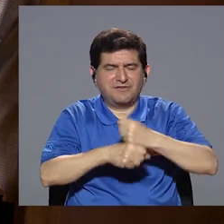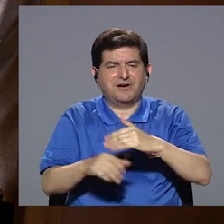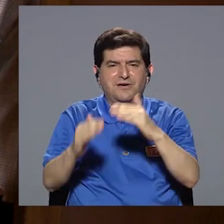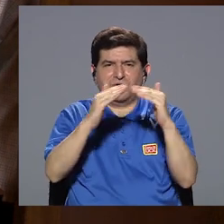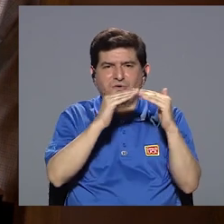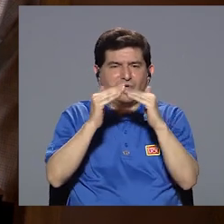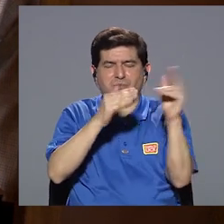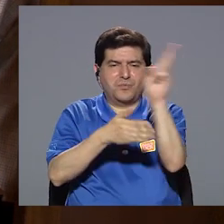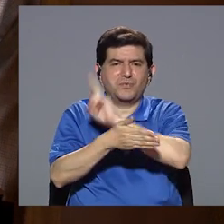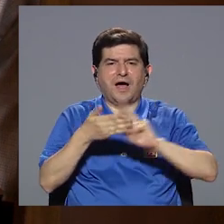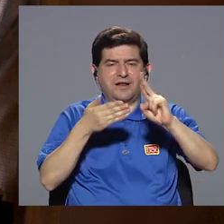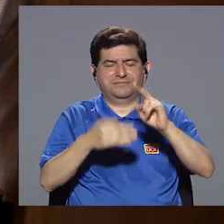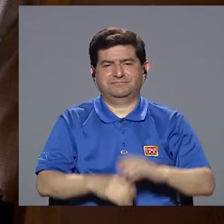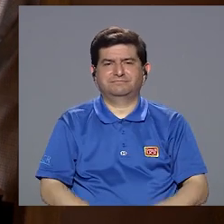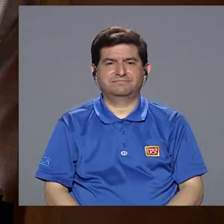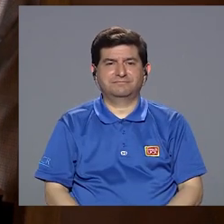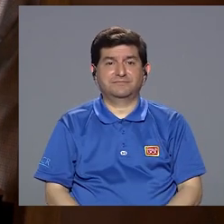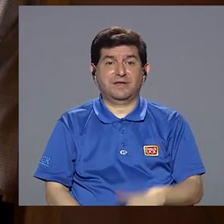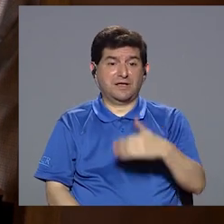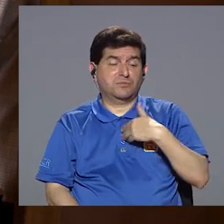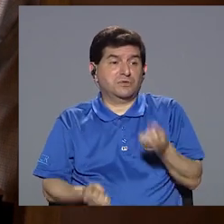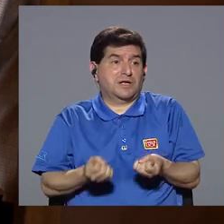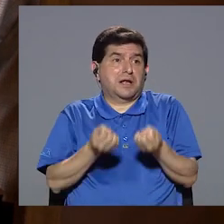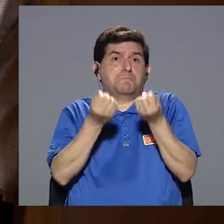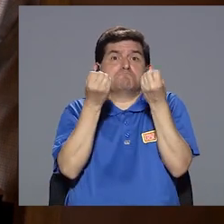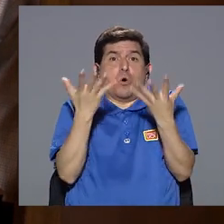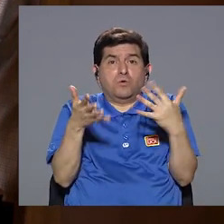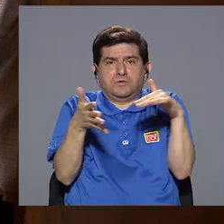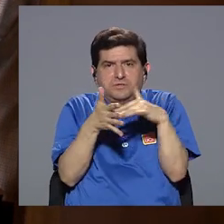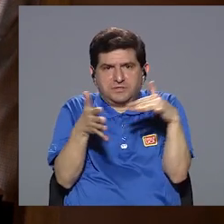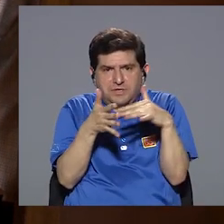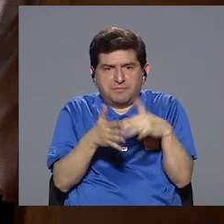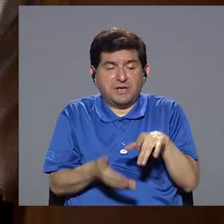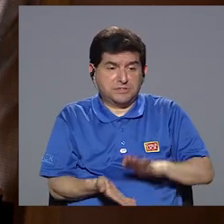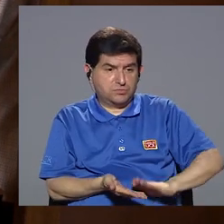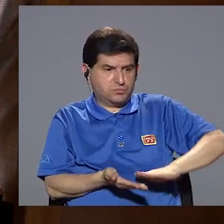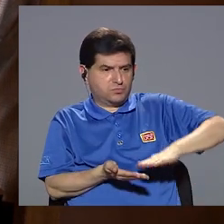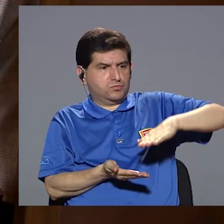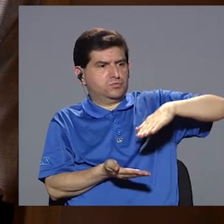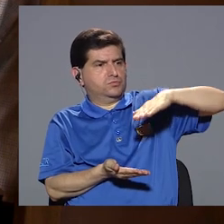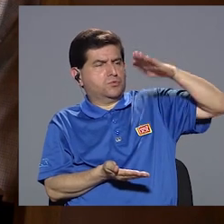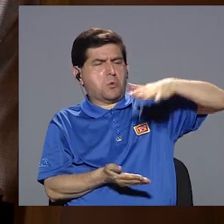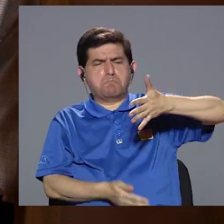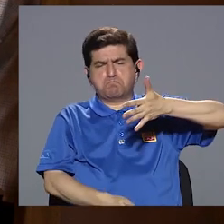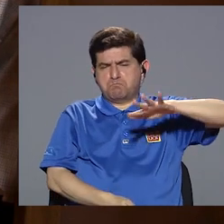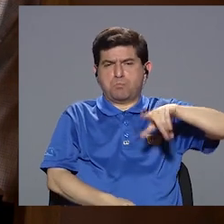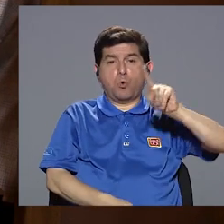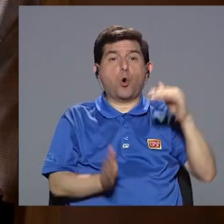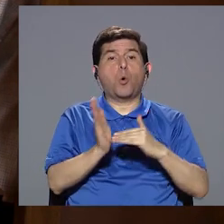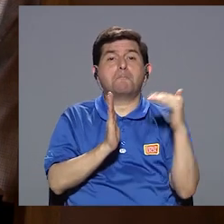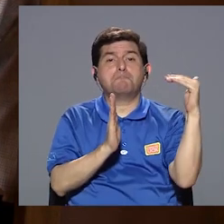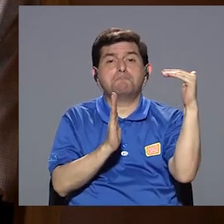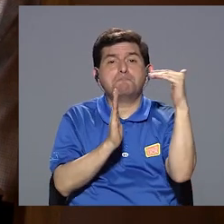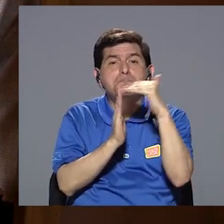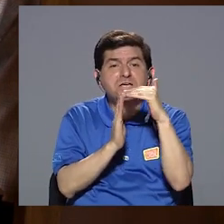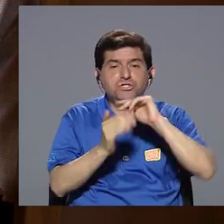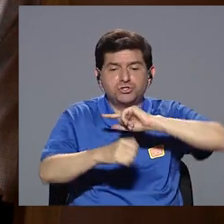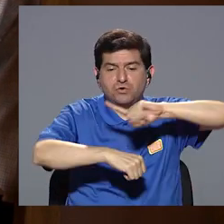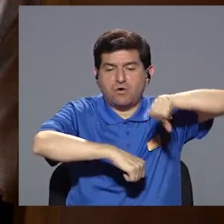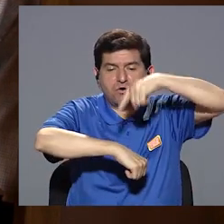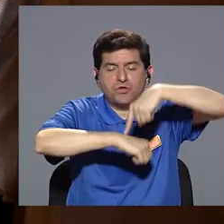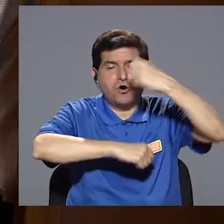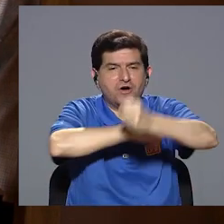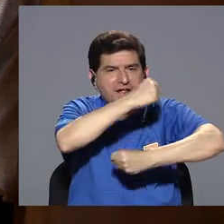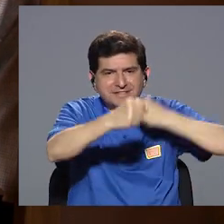de trabajo comunal universitario y como tenemos tantos estudiantes estoy llega a acumular más o menos un